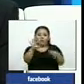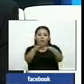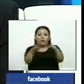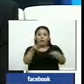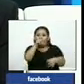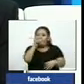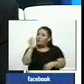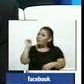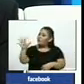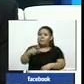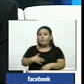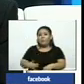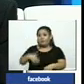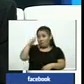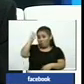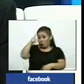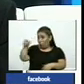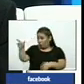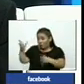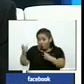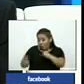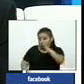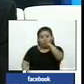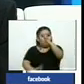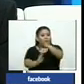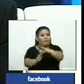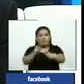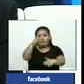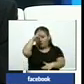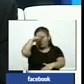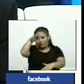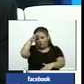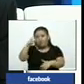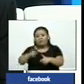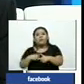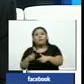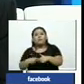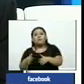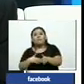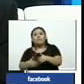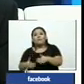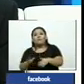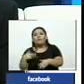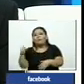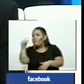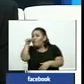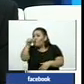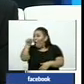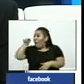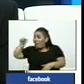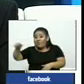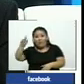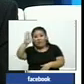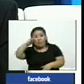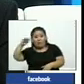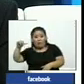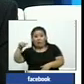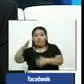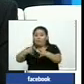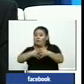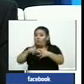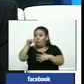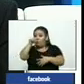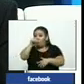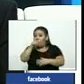le decía al presidente Trump que si quiere frenar la violencia en México, que comience combatiendo el consumo de drogas en los Estados Unidos y que también